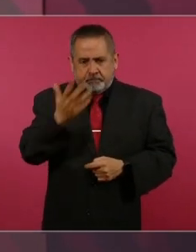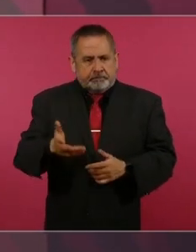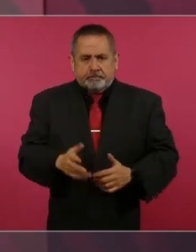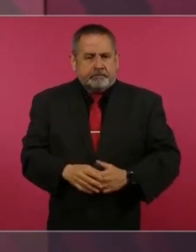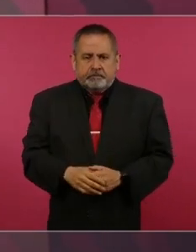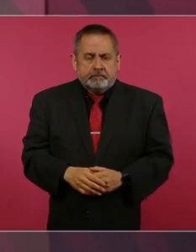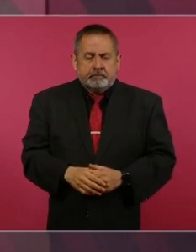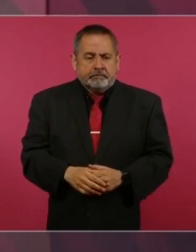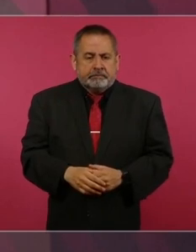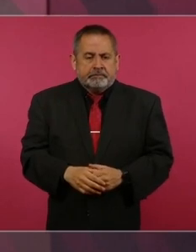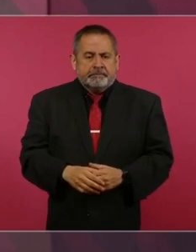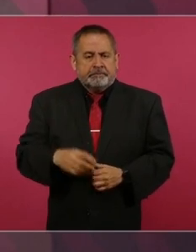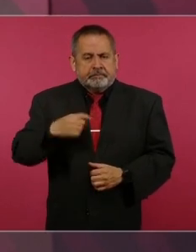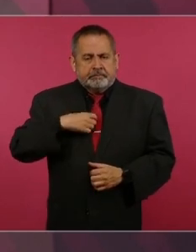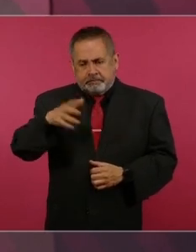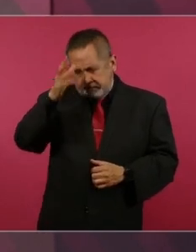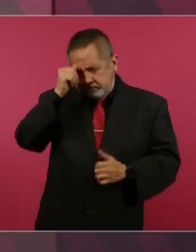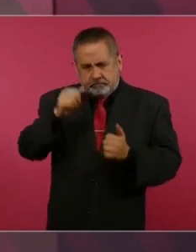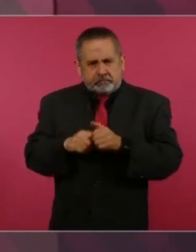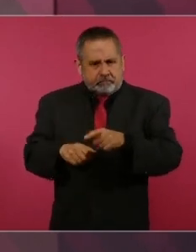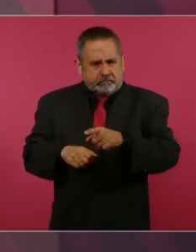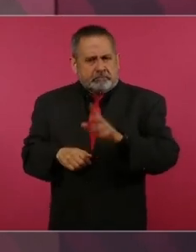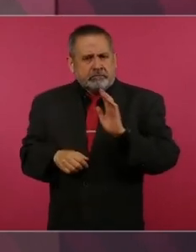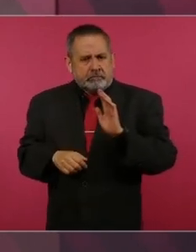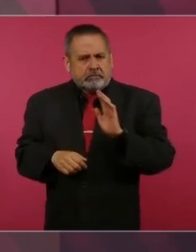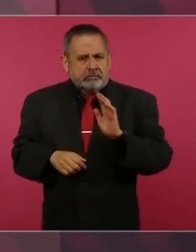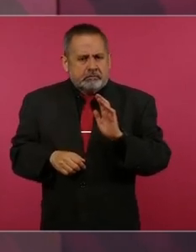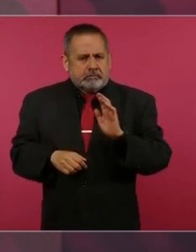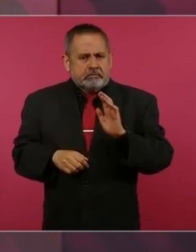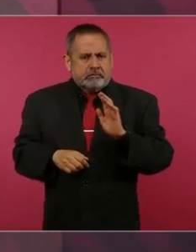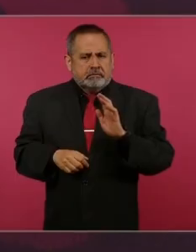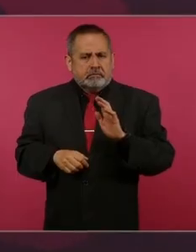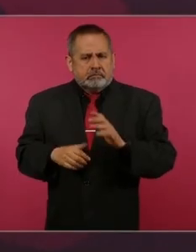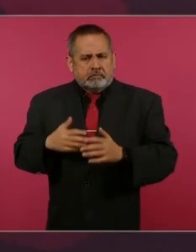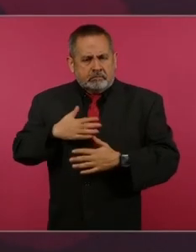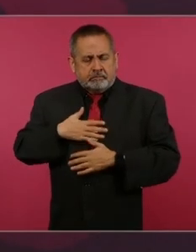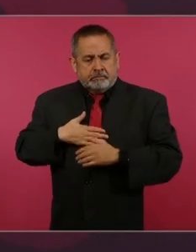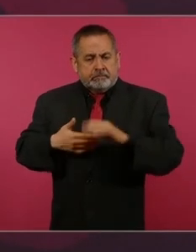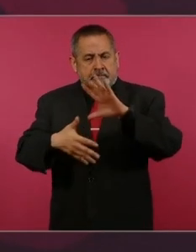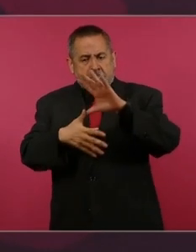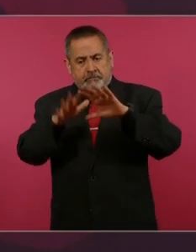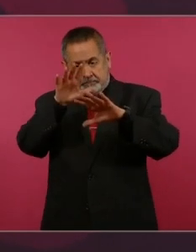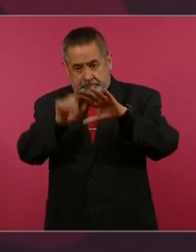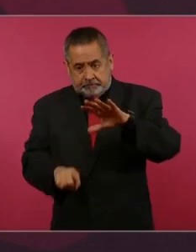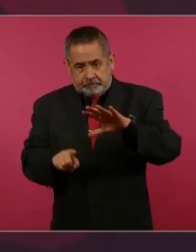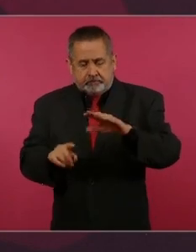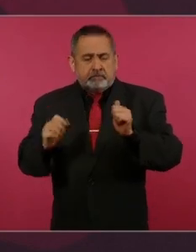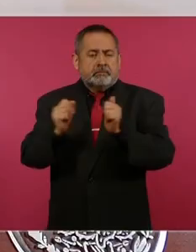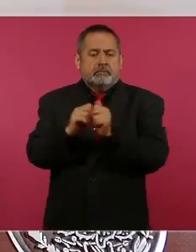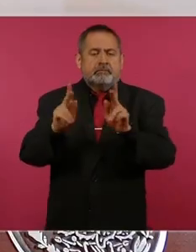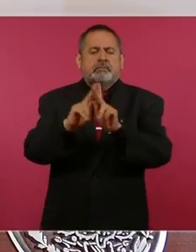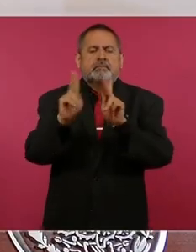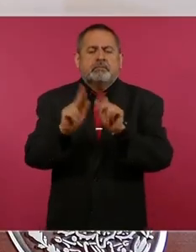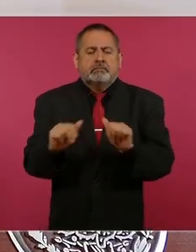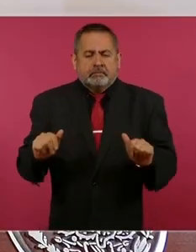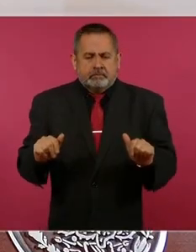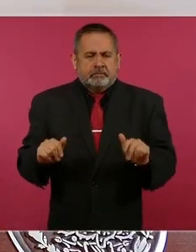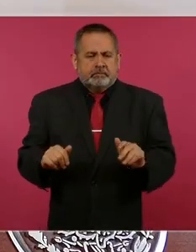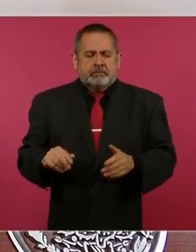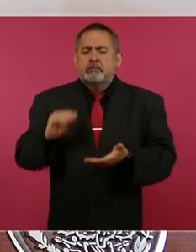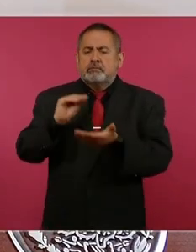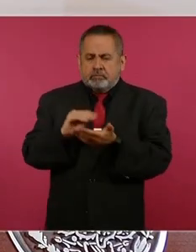estoy totalmente de acuerdo en que nuestra América sea un continente de paz, que